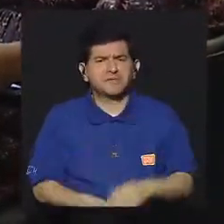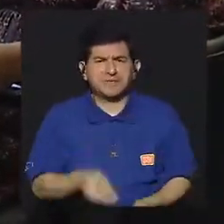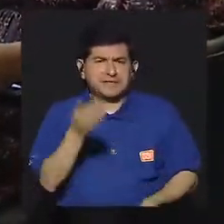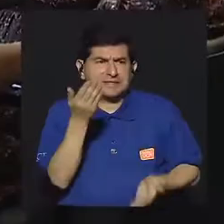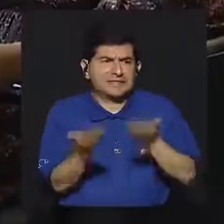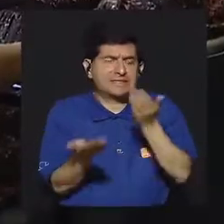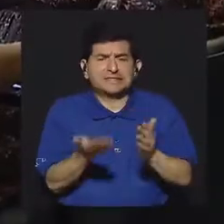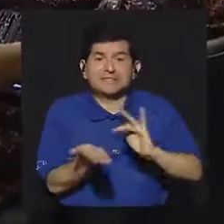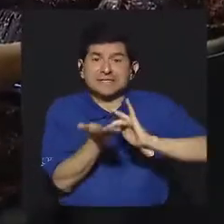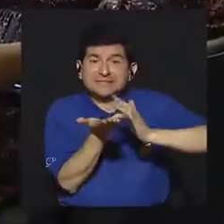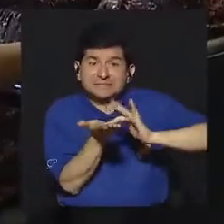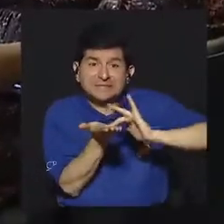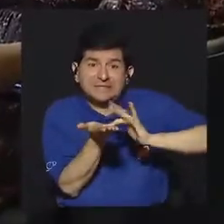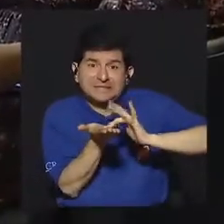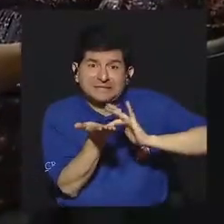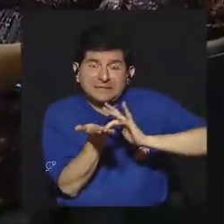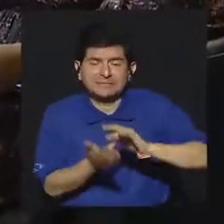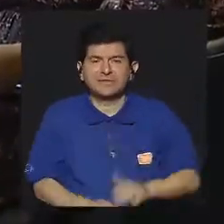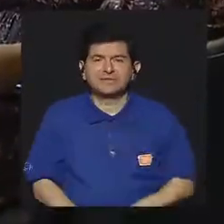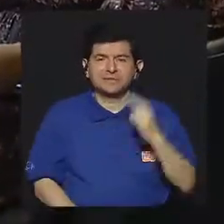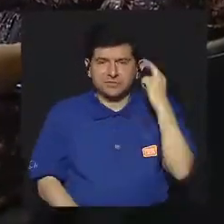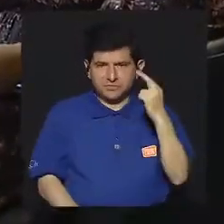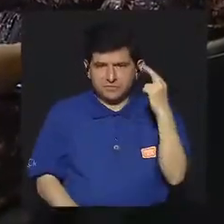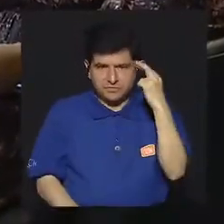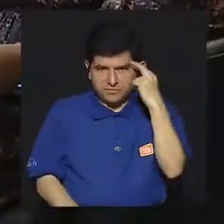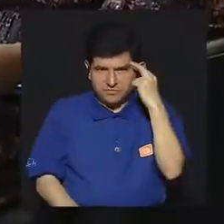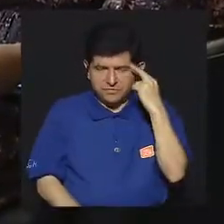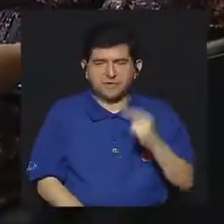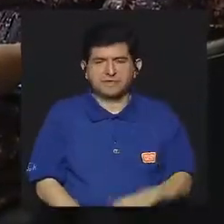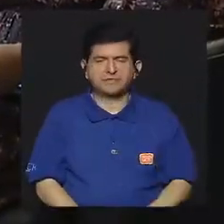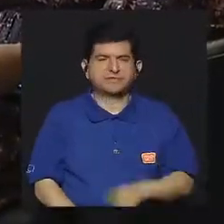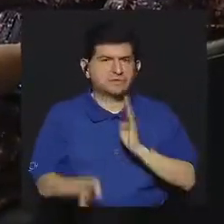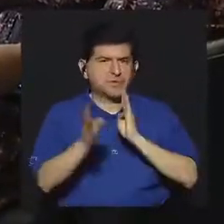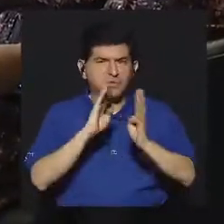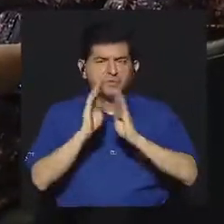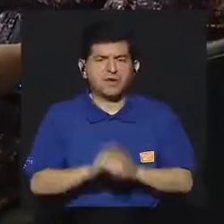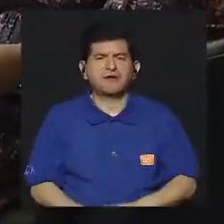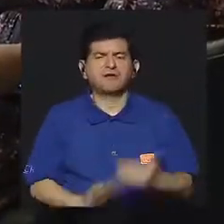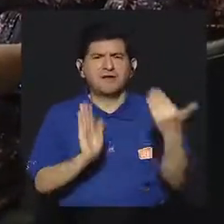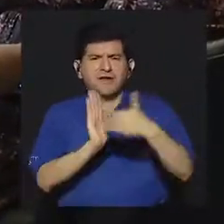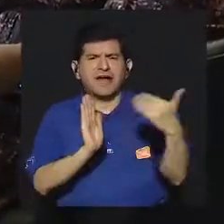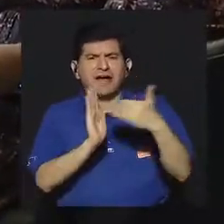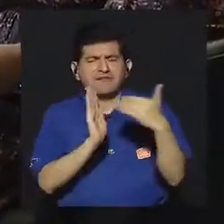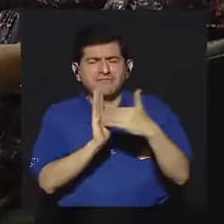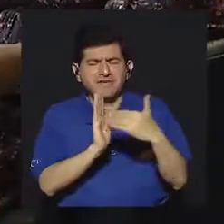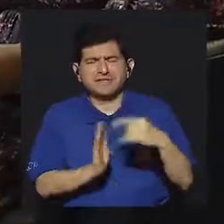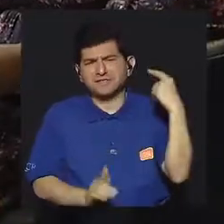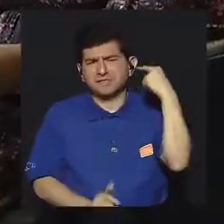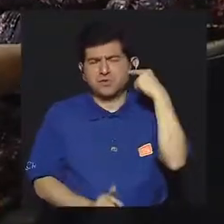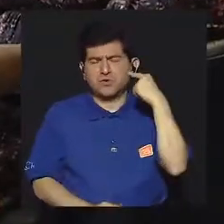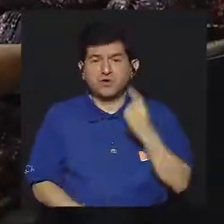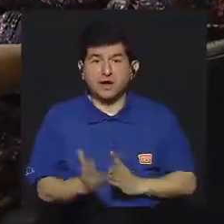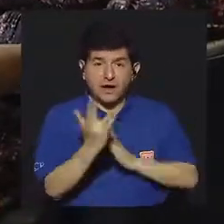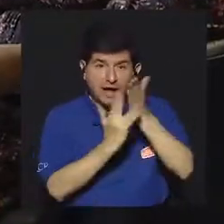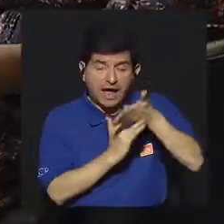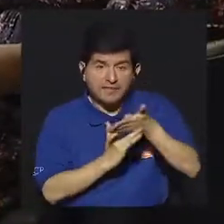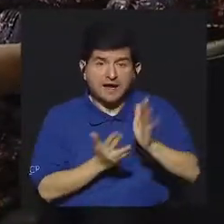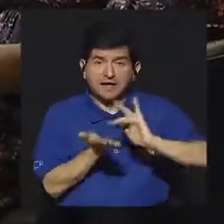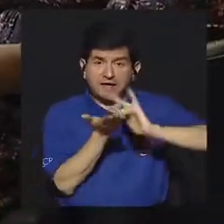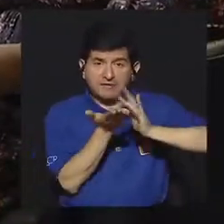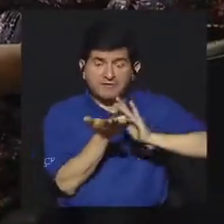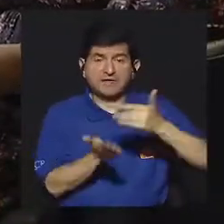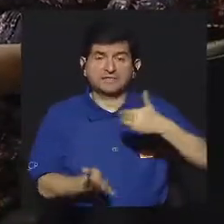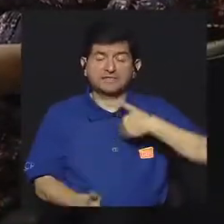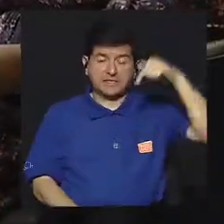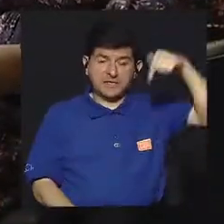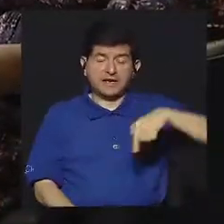de los medicamentos? Es por esto que para hablar de los daños auditivos por los medicamentos, vamos